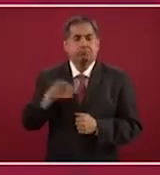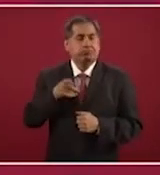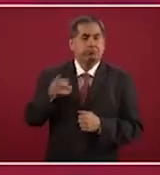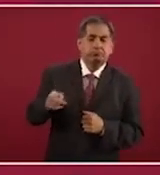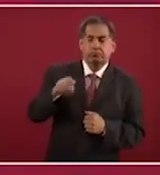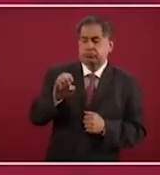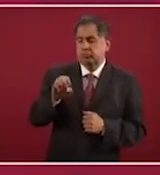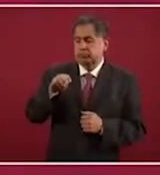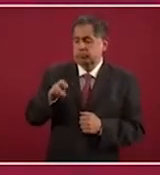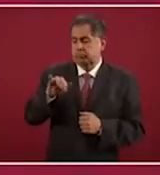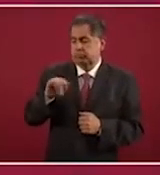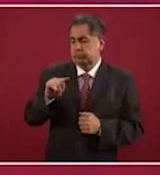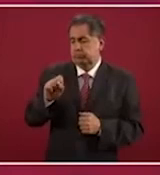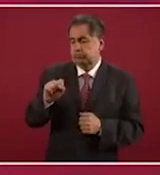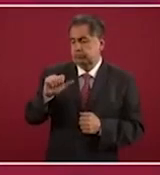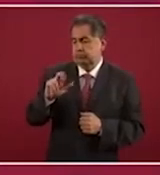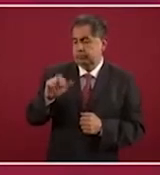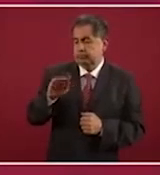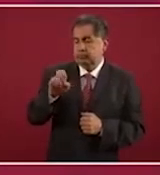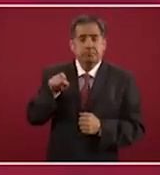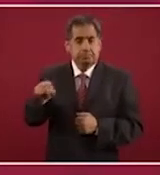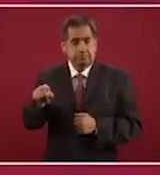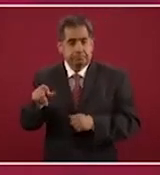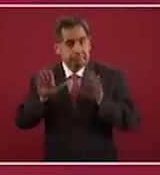emiratos árabes estrella